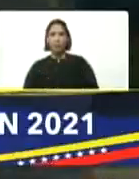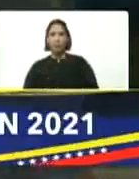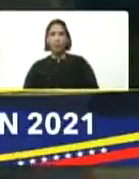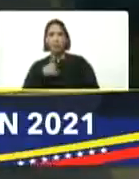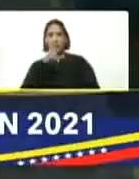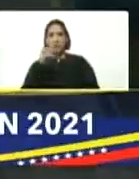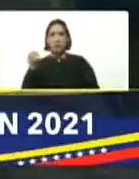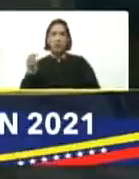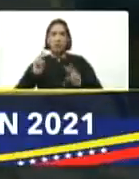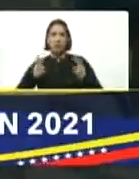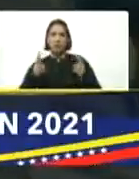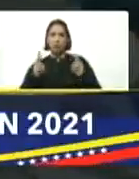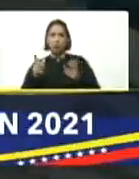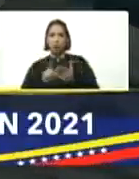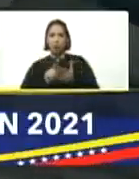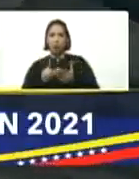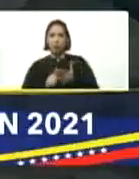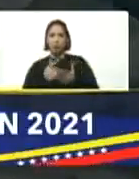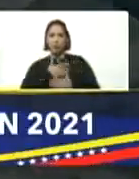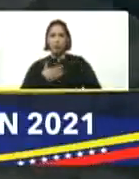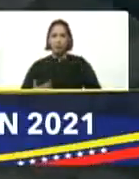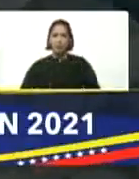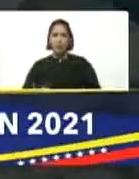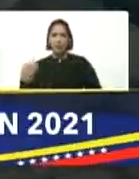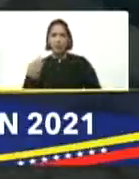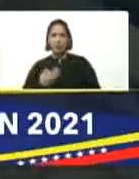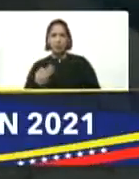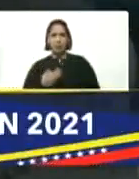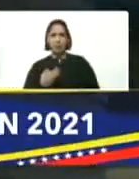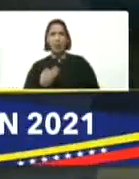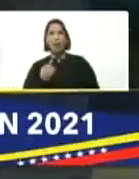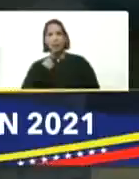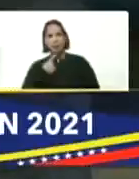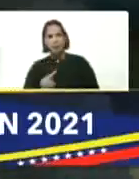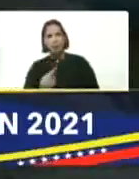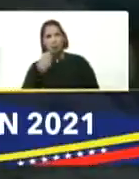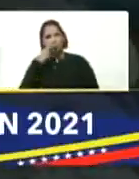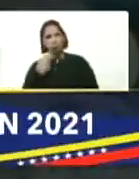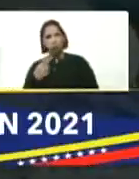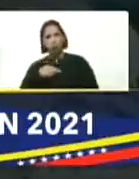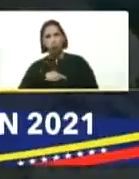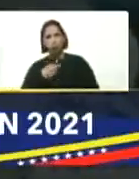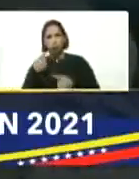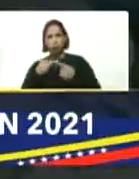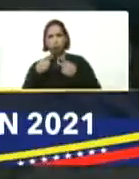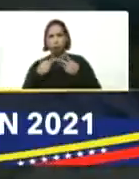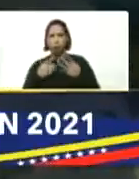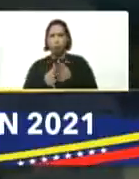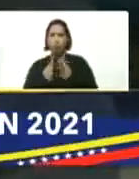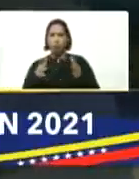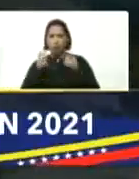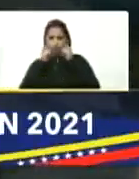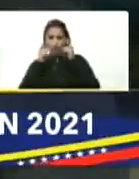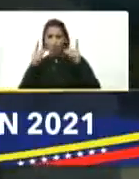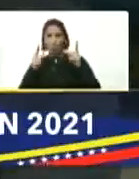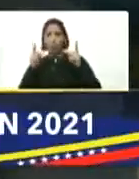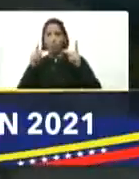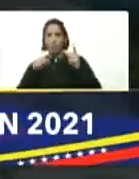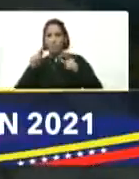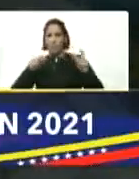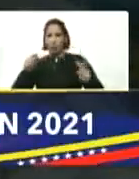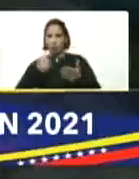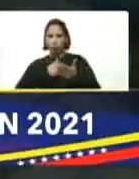títulos. Usted, presidente, ha estado citando varios libros y hemos visto la variedad extraordinaria de autores,